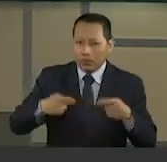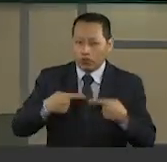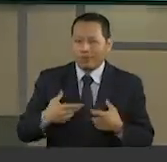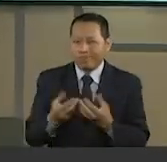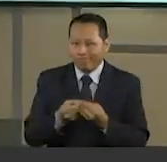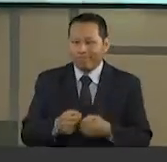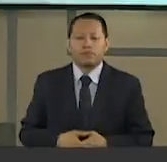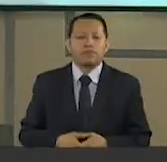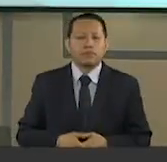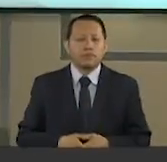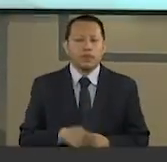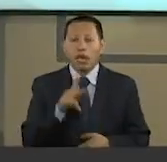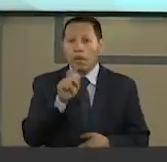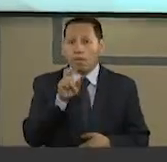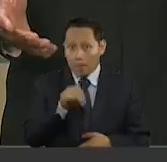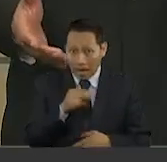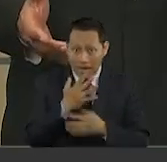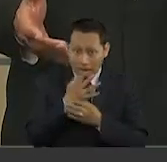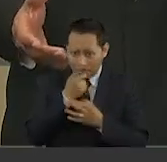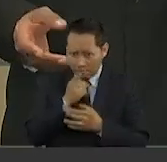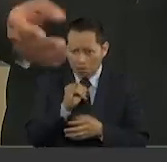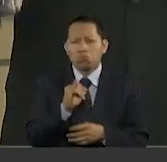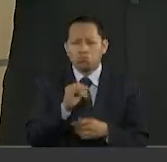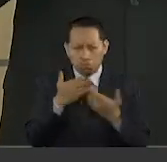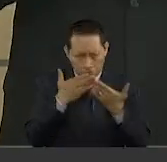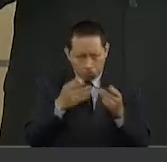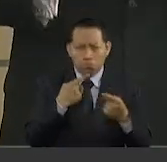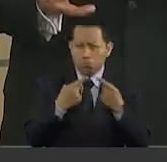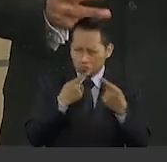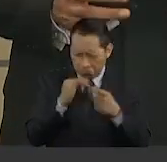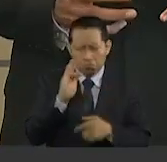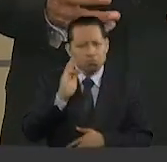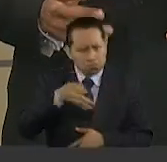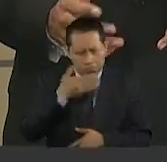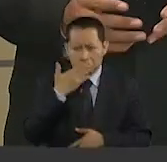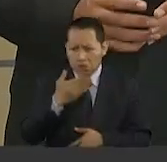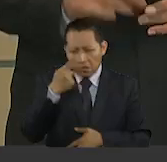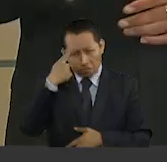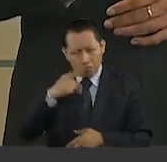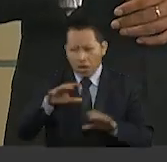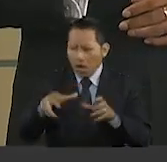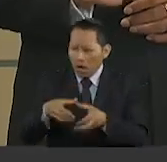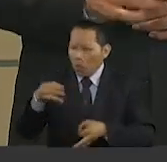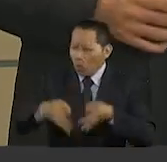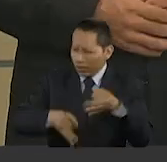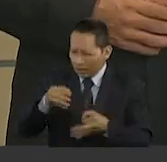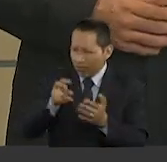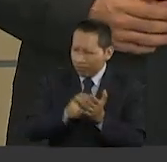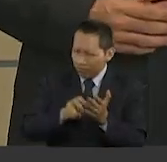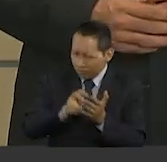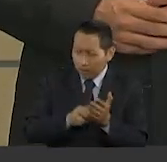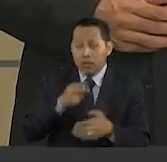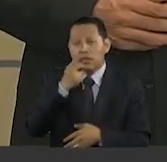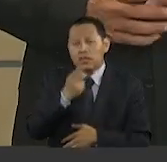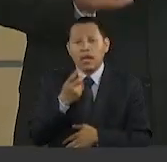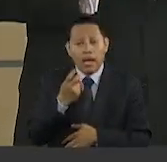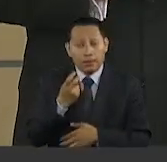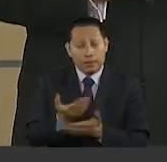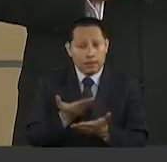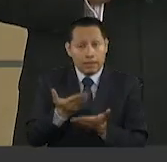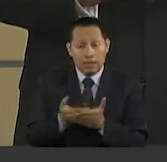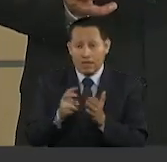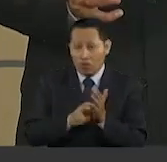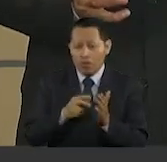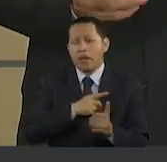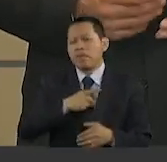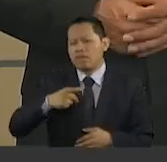Mire, por el PAN, manifestaron su disposición al diálogo para una eventual reforma al Poder Judicial. Señalaron que esta reforma debe